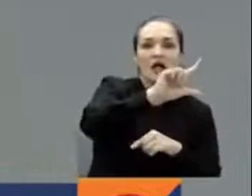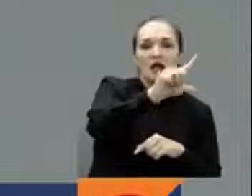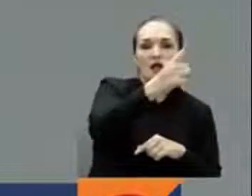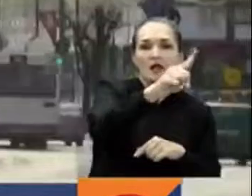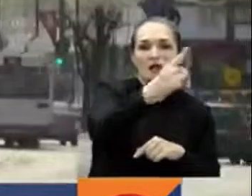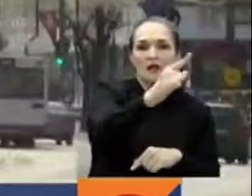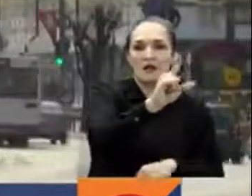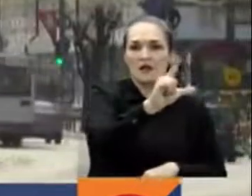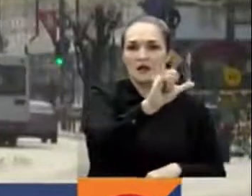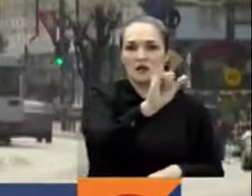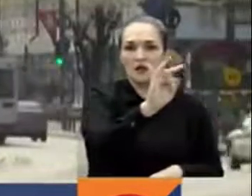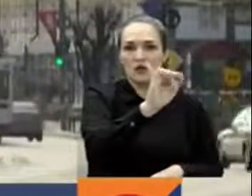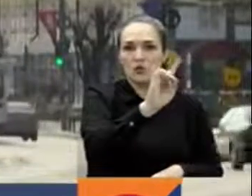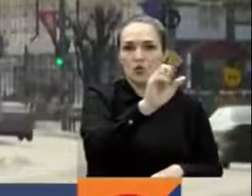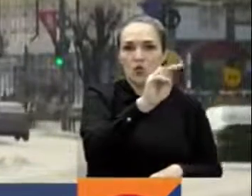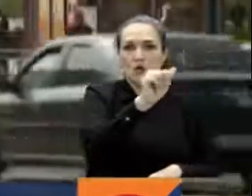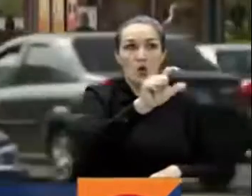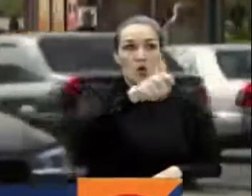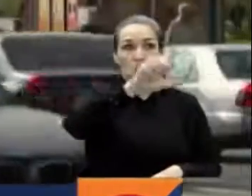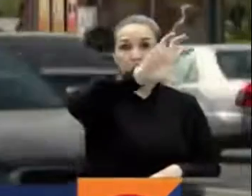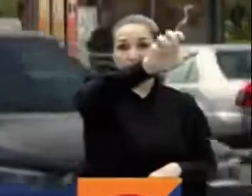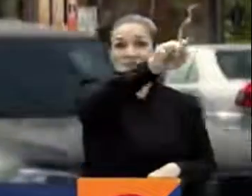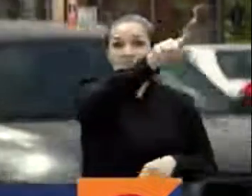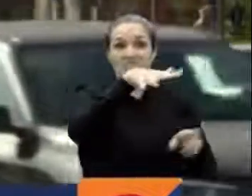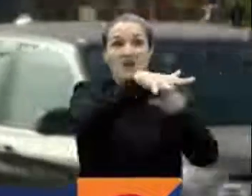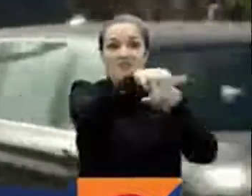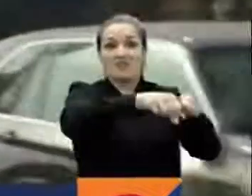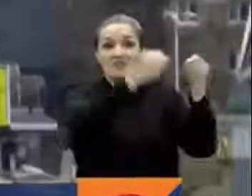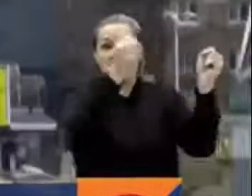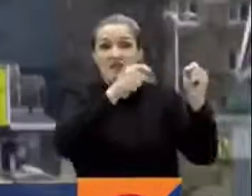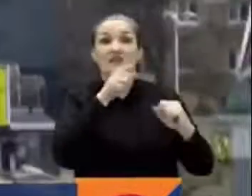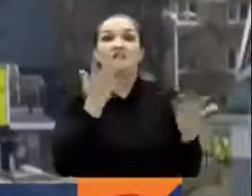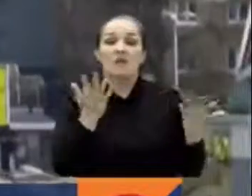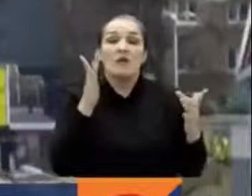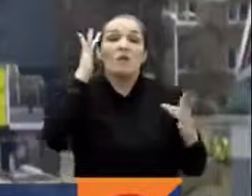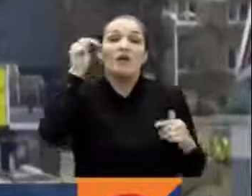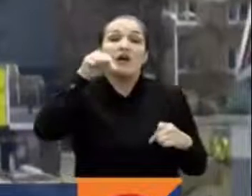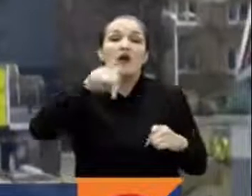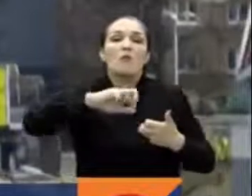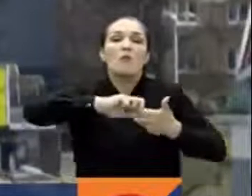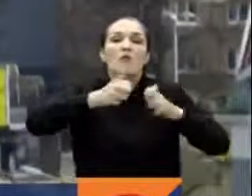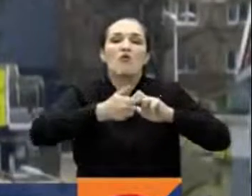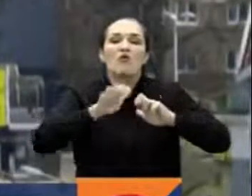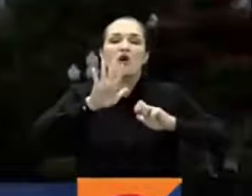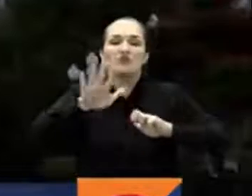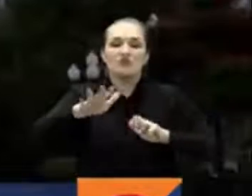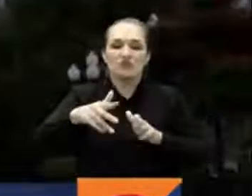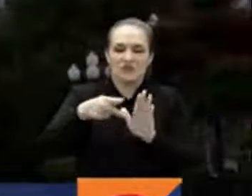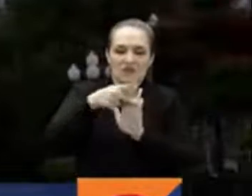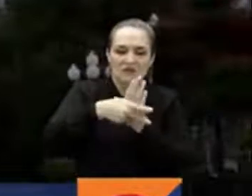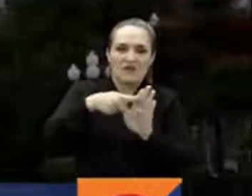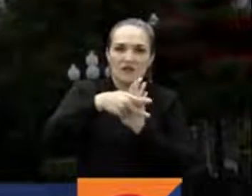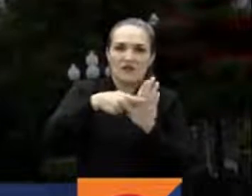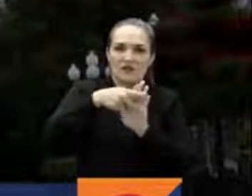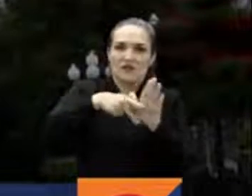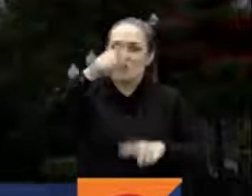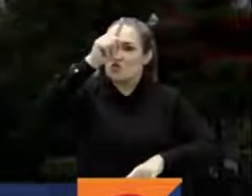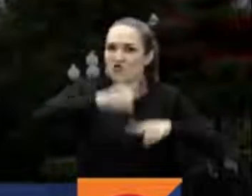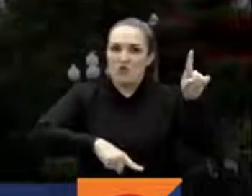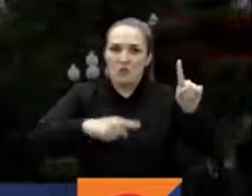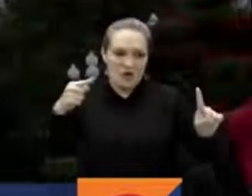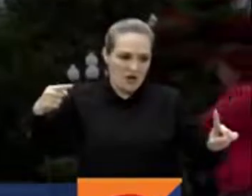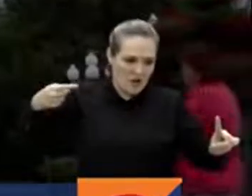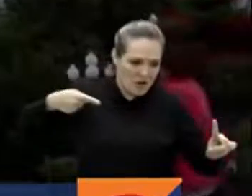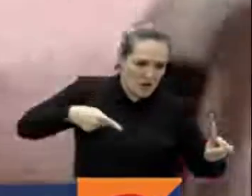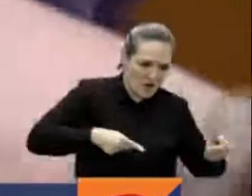promete consecuencias negativas para su gente por las restricciones al tránsito ferroviario de mercancías a través de ese país hacia Kaliningrado.